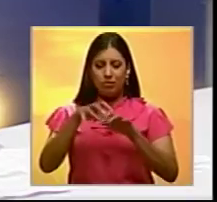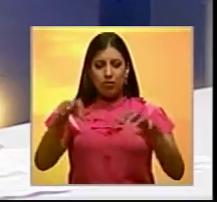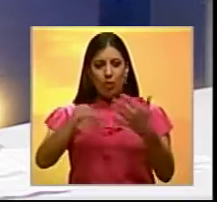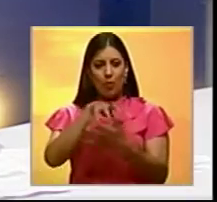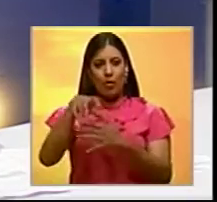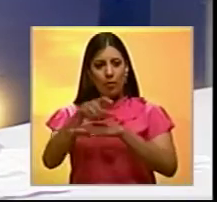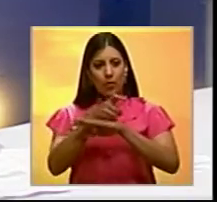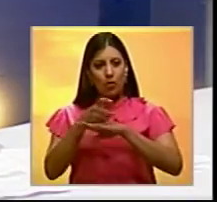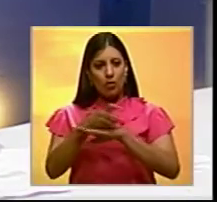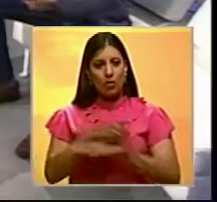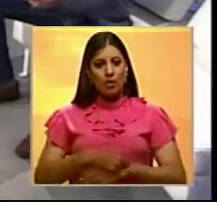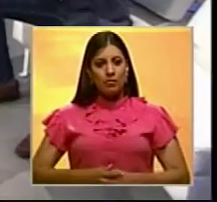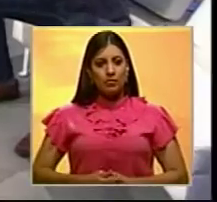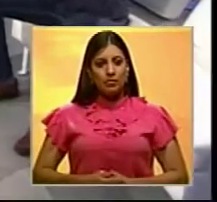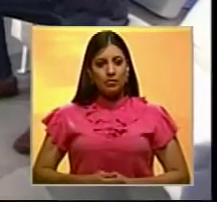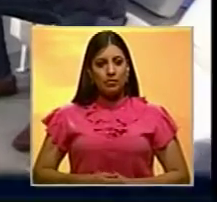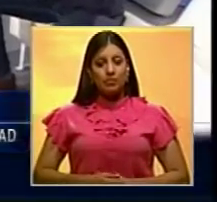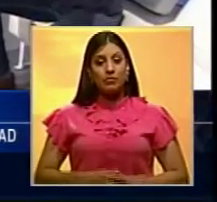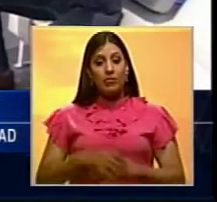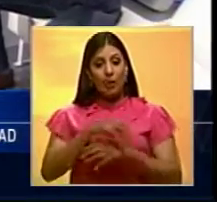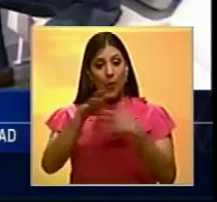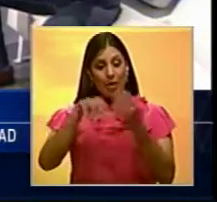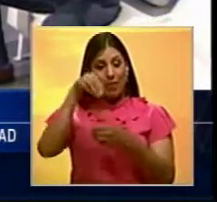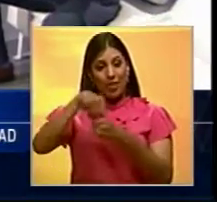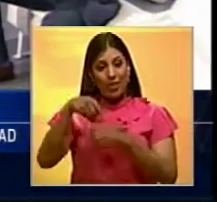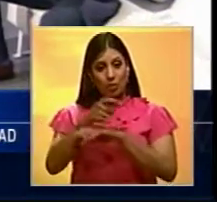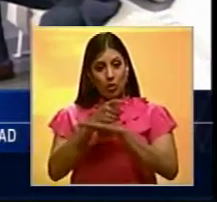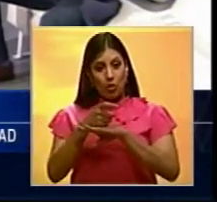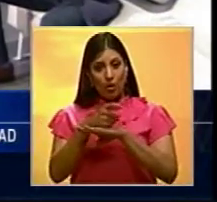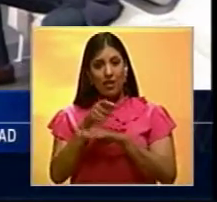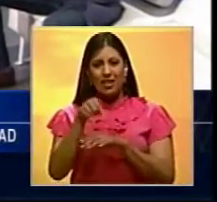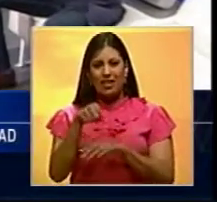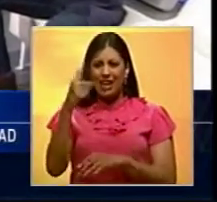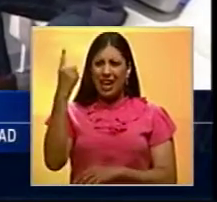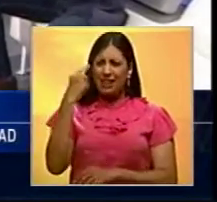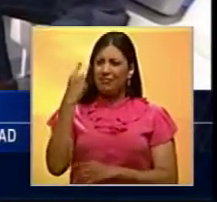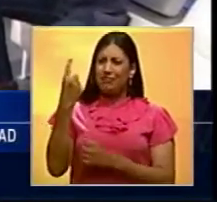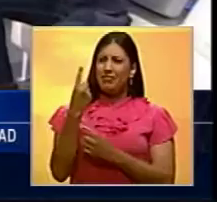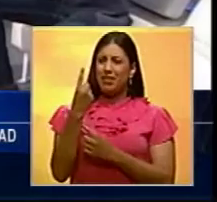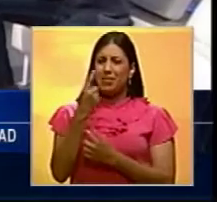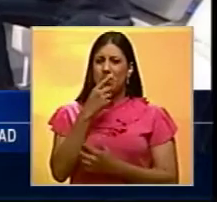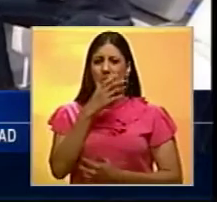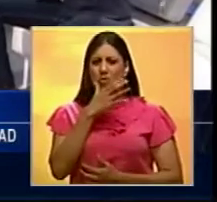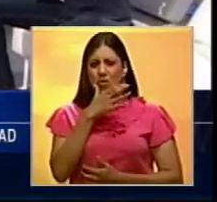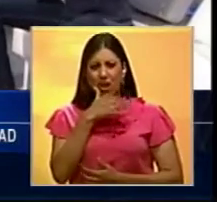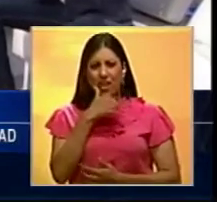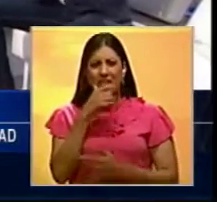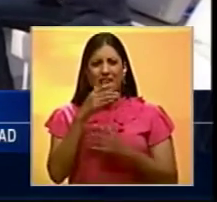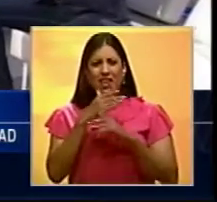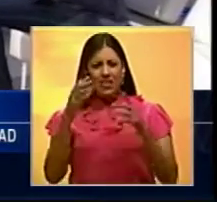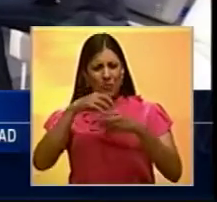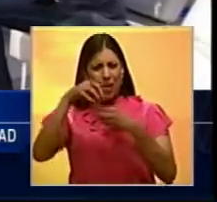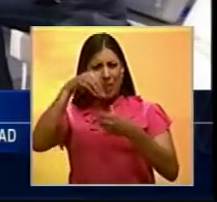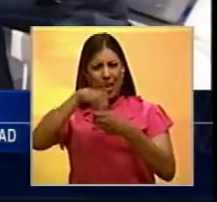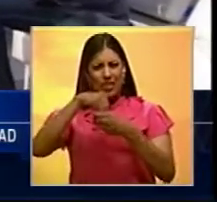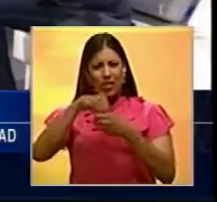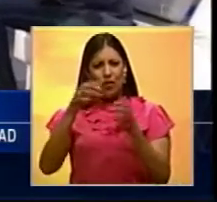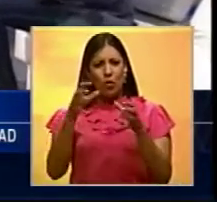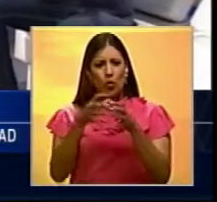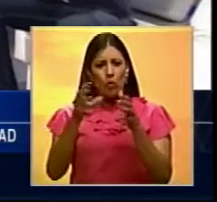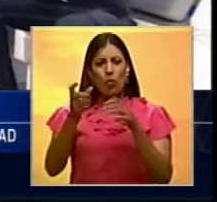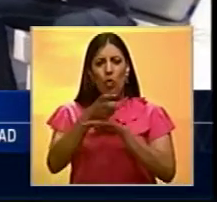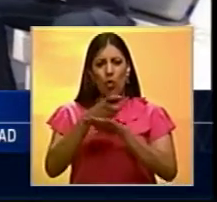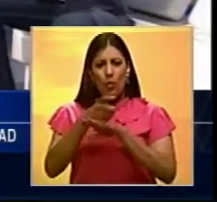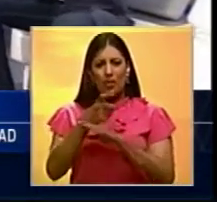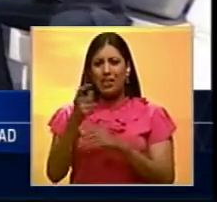en el gobierno. Las peleas internas del gobierno. Esta sentencia del día de ayer no demuestra sino las diferencias internas de las alas radicales del